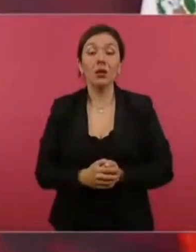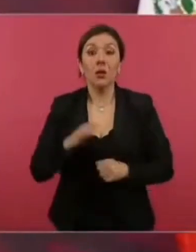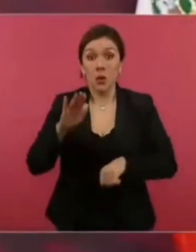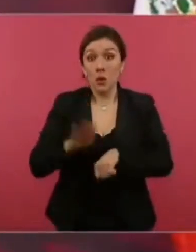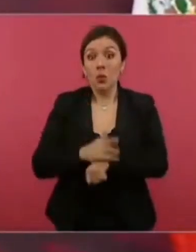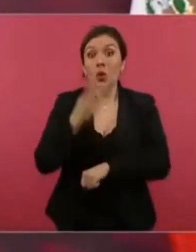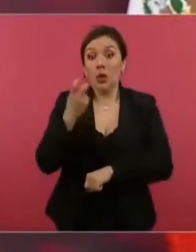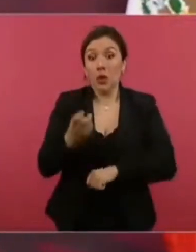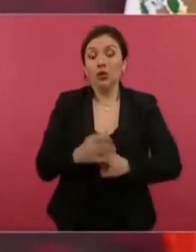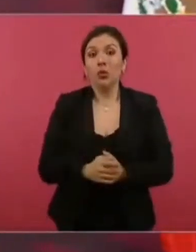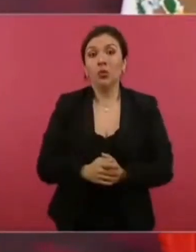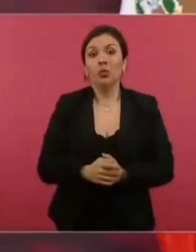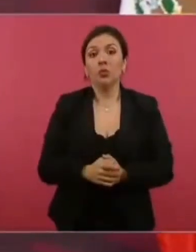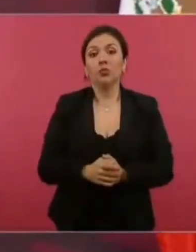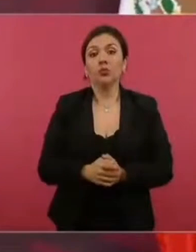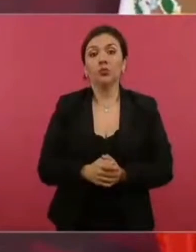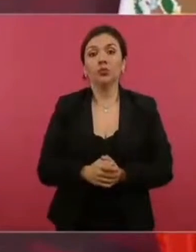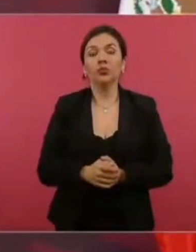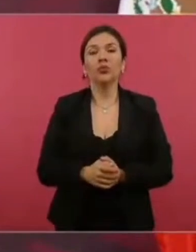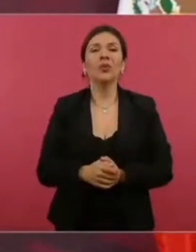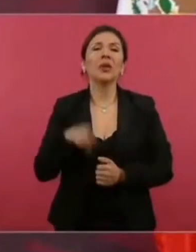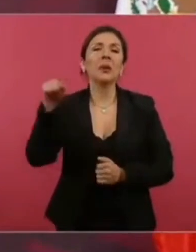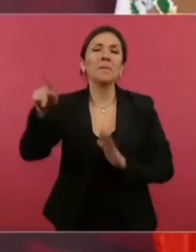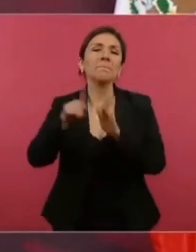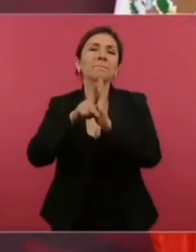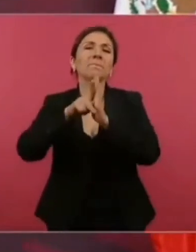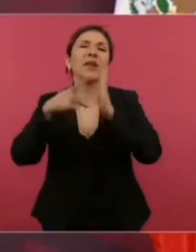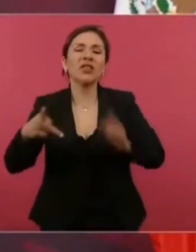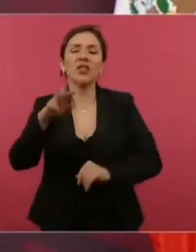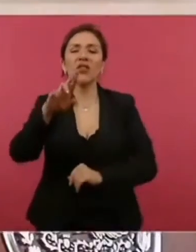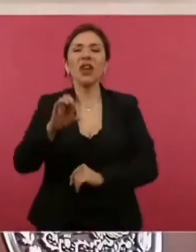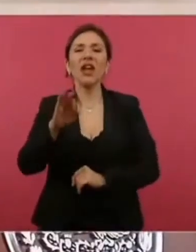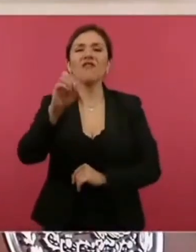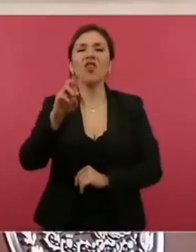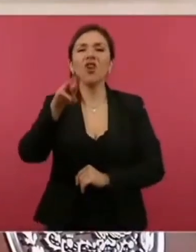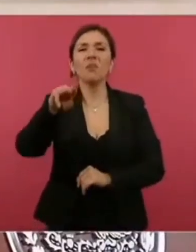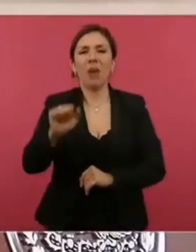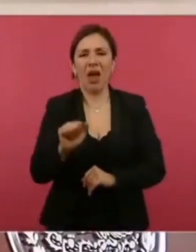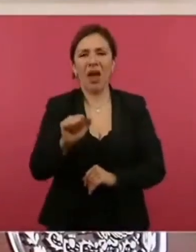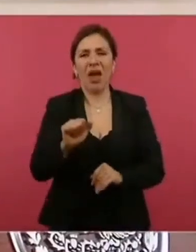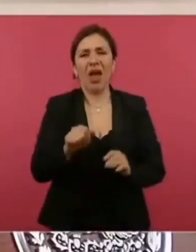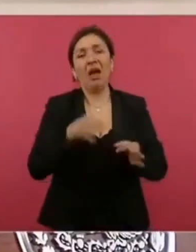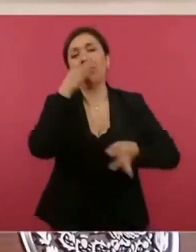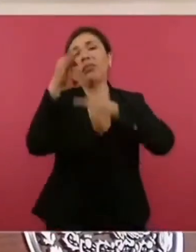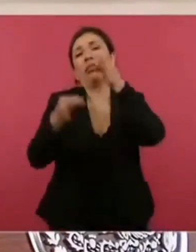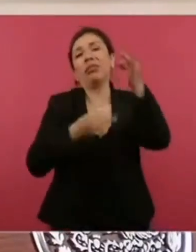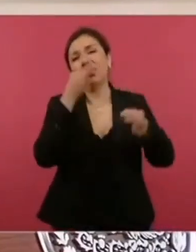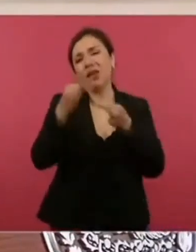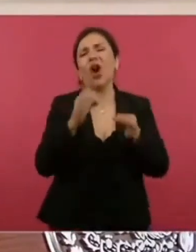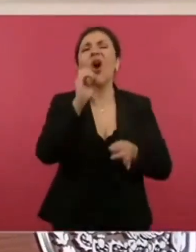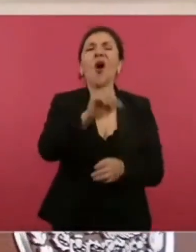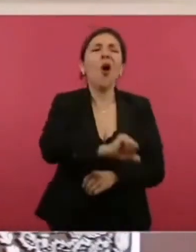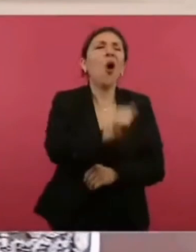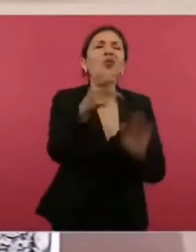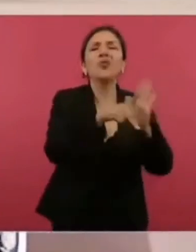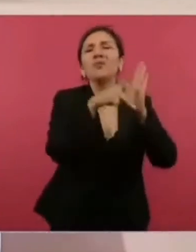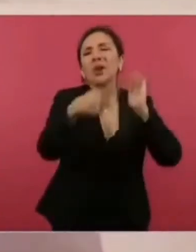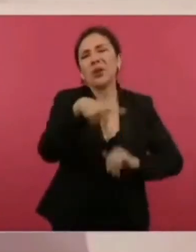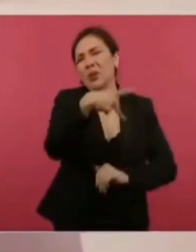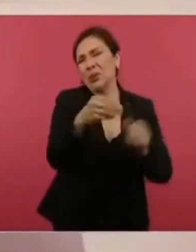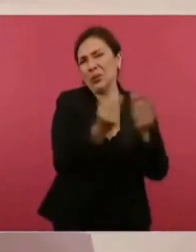cuando hay una crítica del Reforma o de un periódico